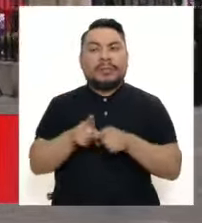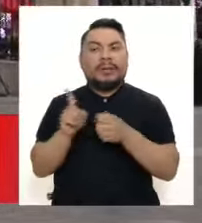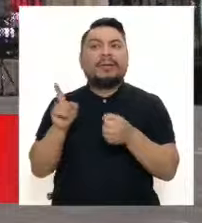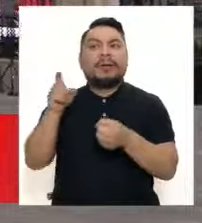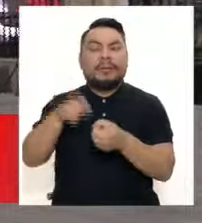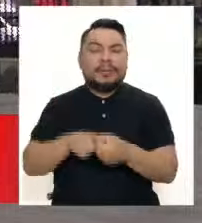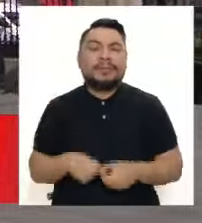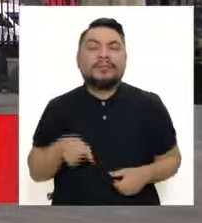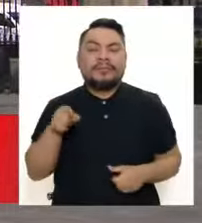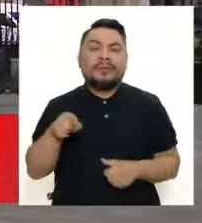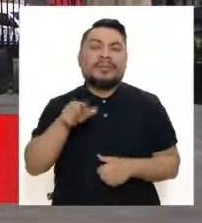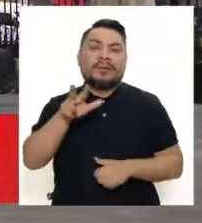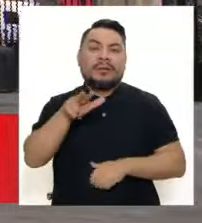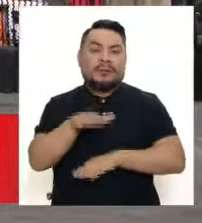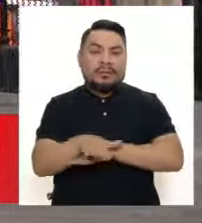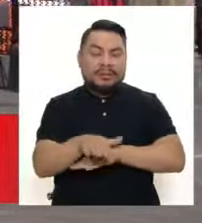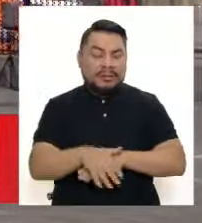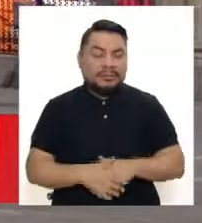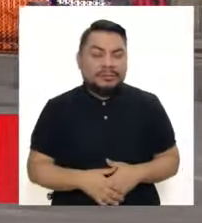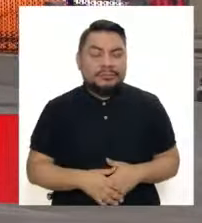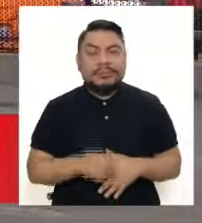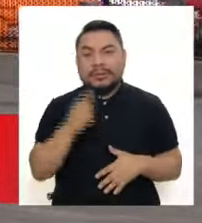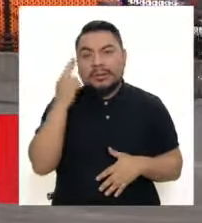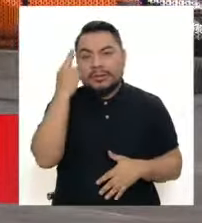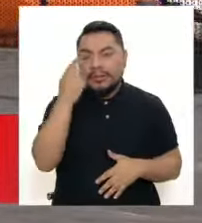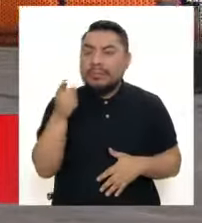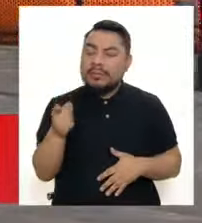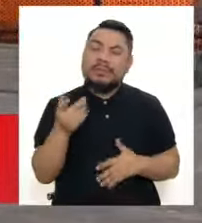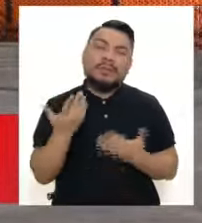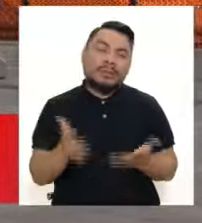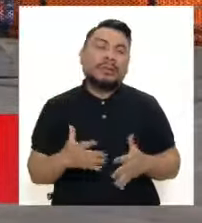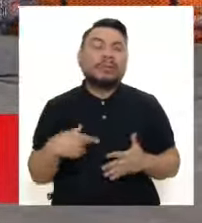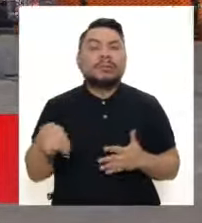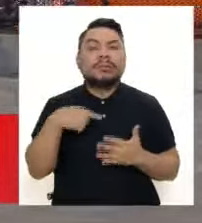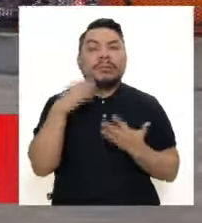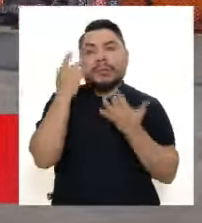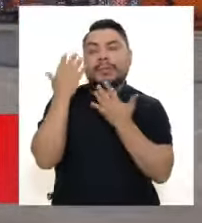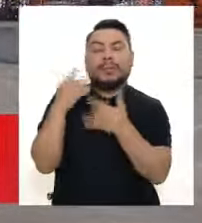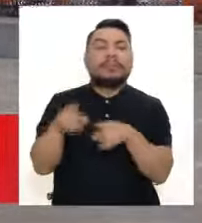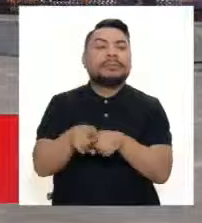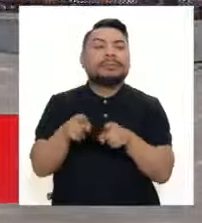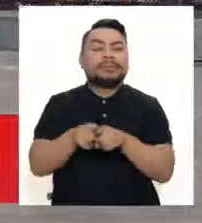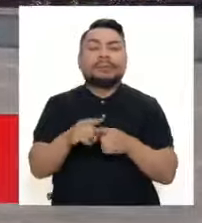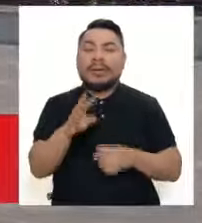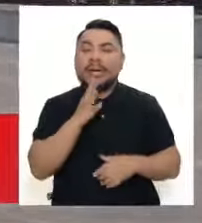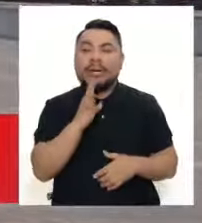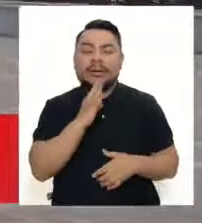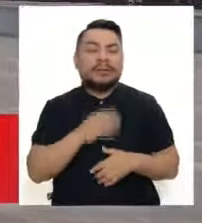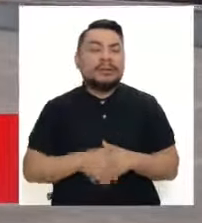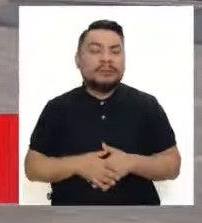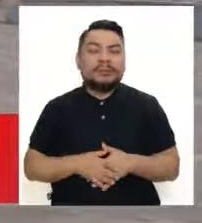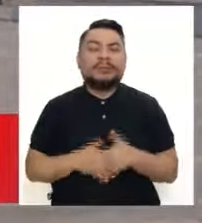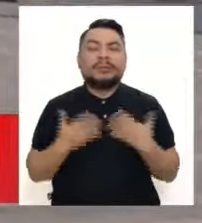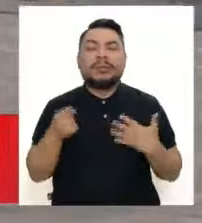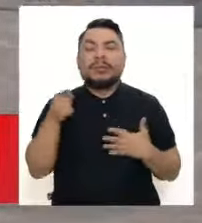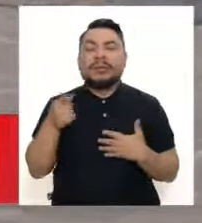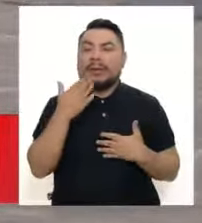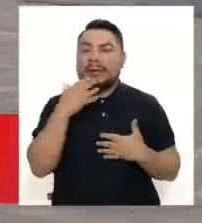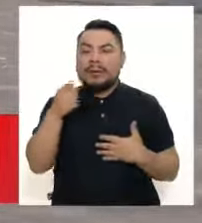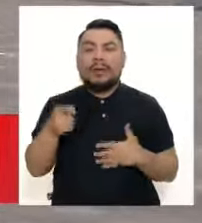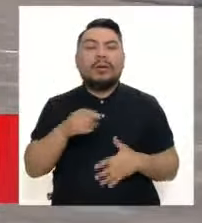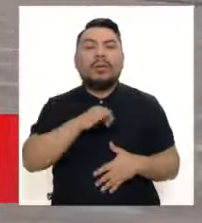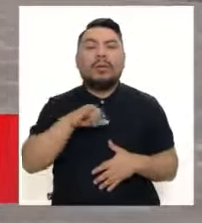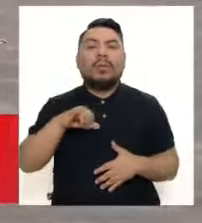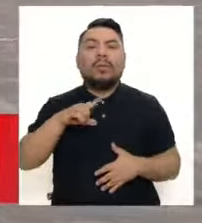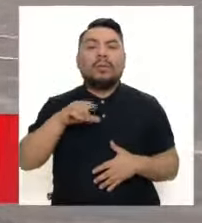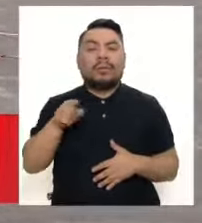esto a las 3 de la tarde por ello Bueno estamos a la espera también del pronunciamiento eh De parte de Julio